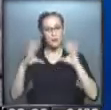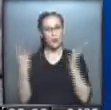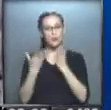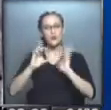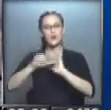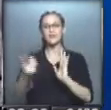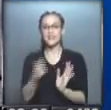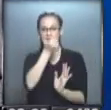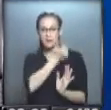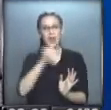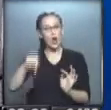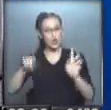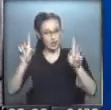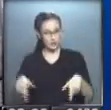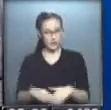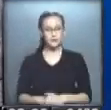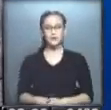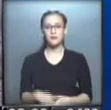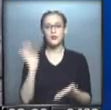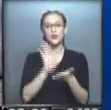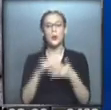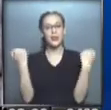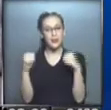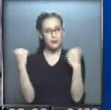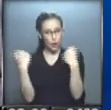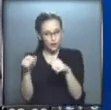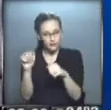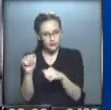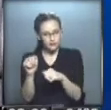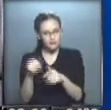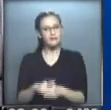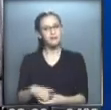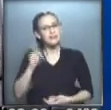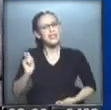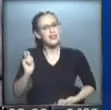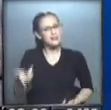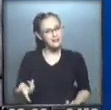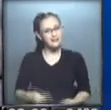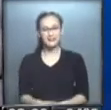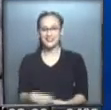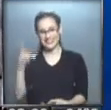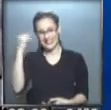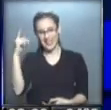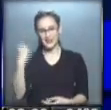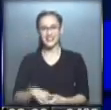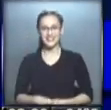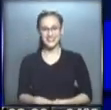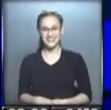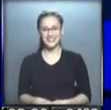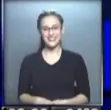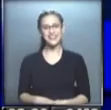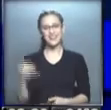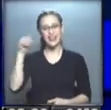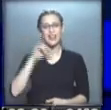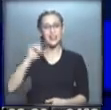semana, hoy mismo. Y los deportes. ¿Quién se ocupa de los deportes? Gabriela Previte. Y